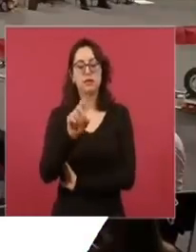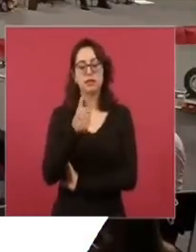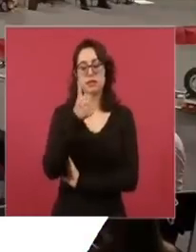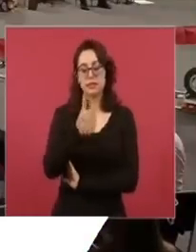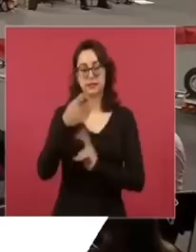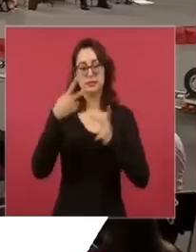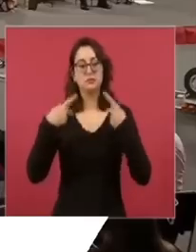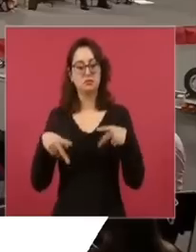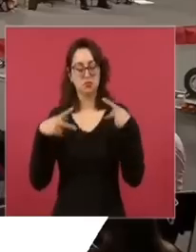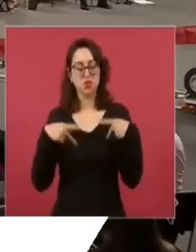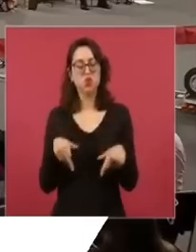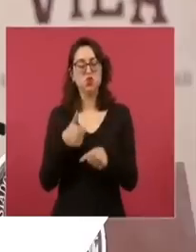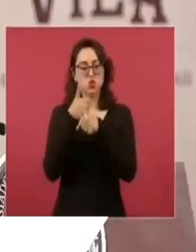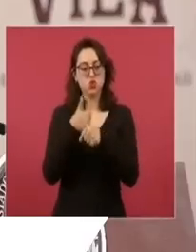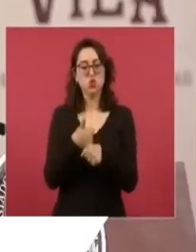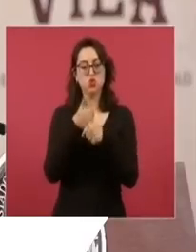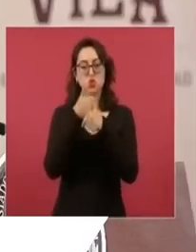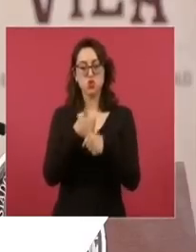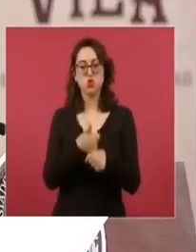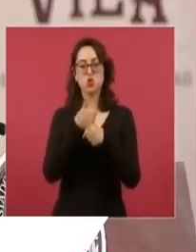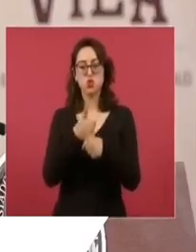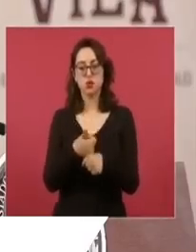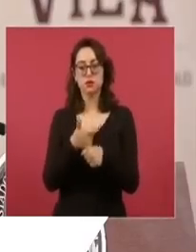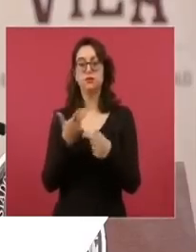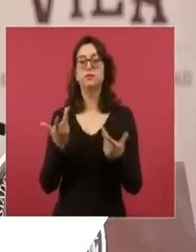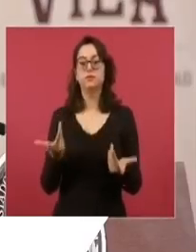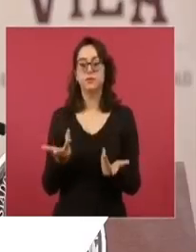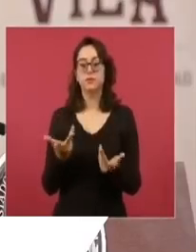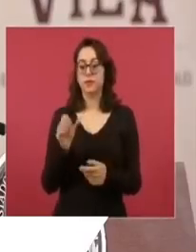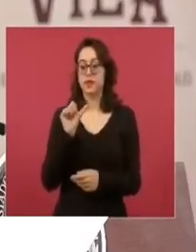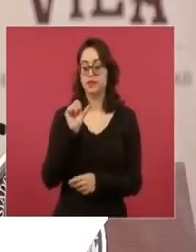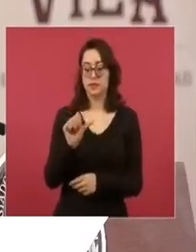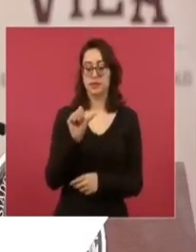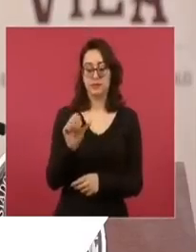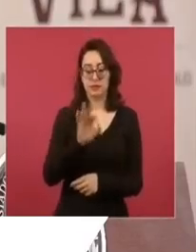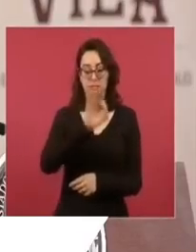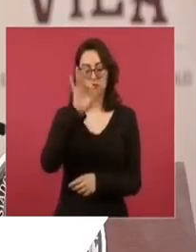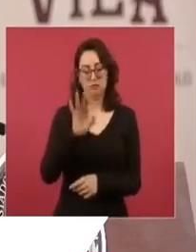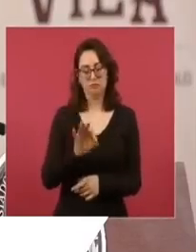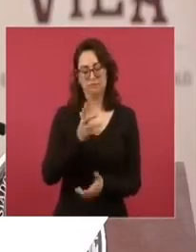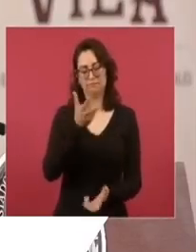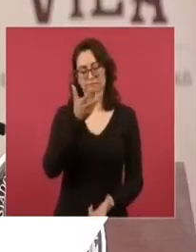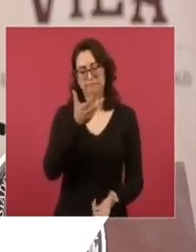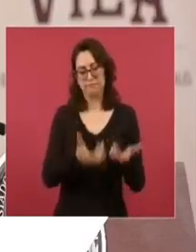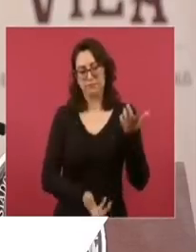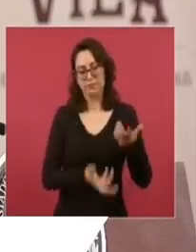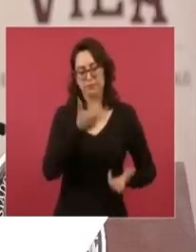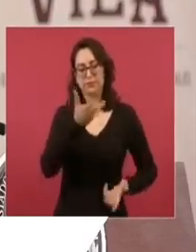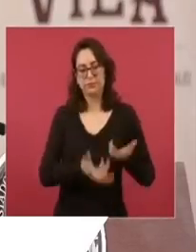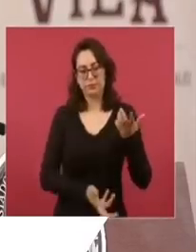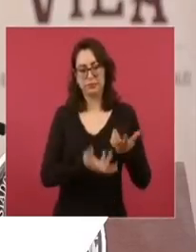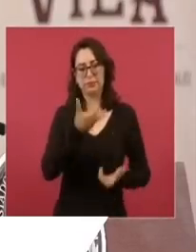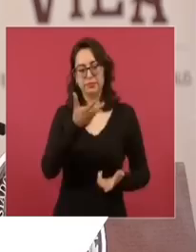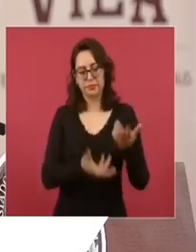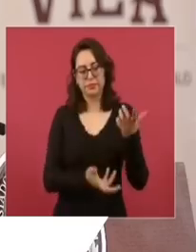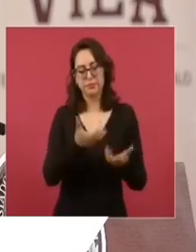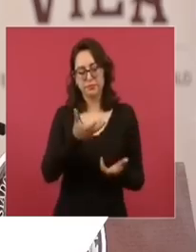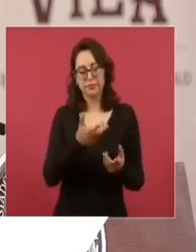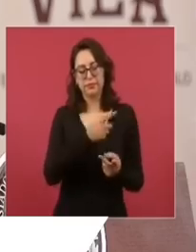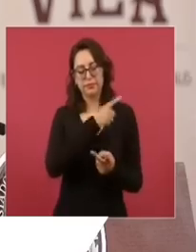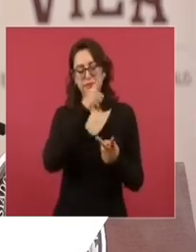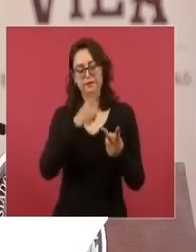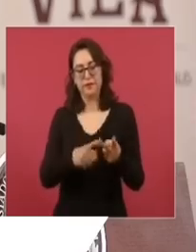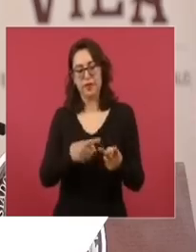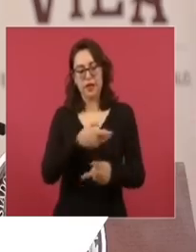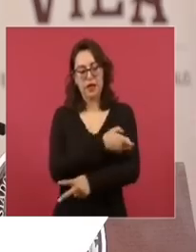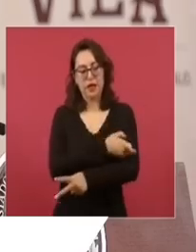a no olvidar no olvidar este hecho y nosotros podríamos agregar un crimen de estado más que se cometió durante el sexenio